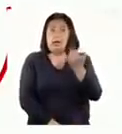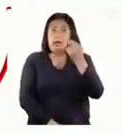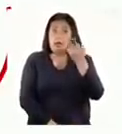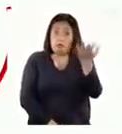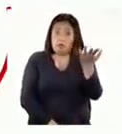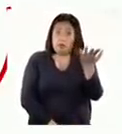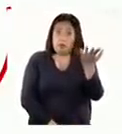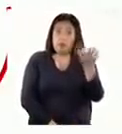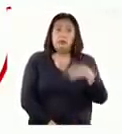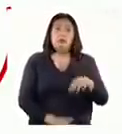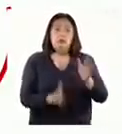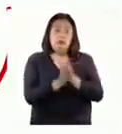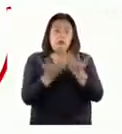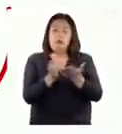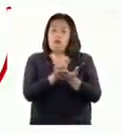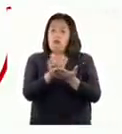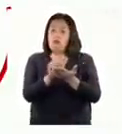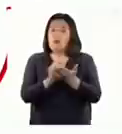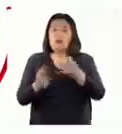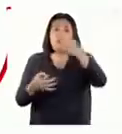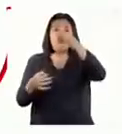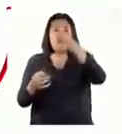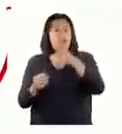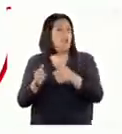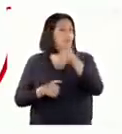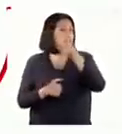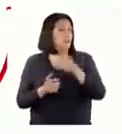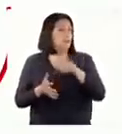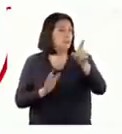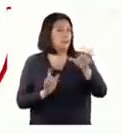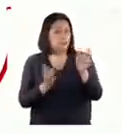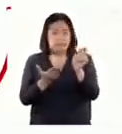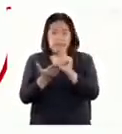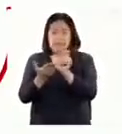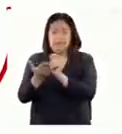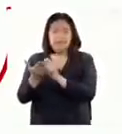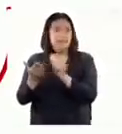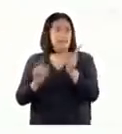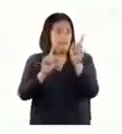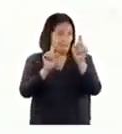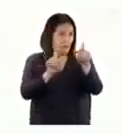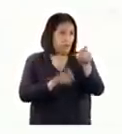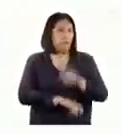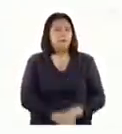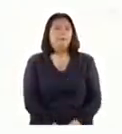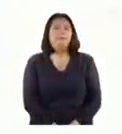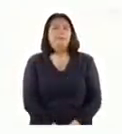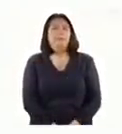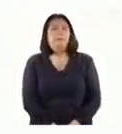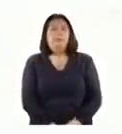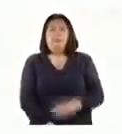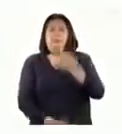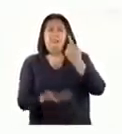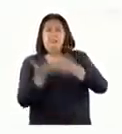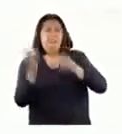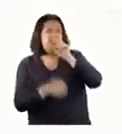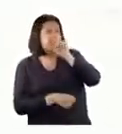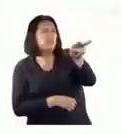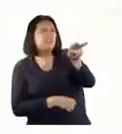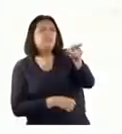Ahora, tomen sus cuadernos u hojas y un lápiz y anoten estas preguntas. ¿Qué